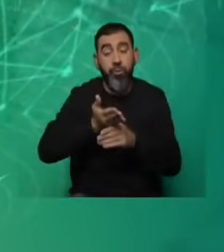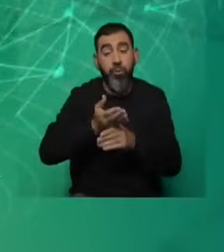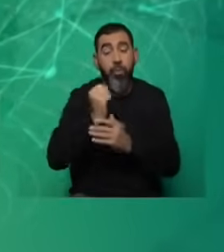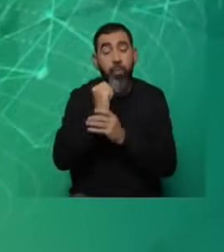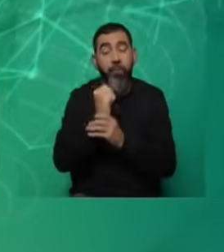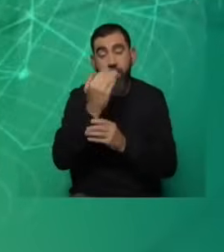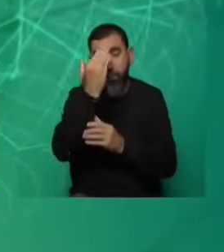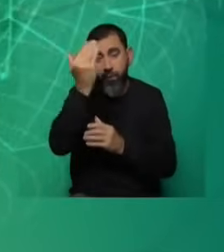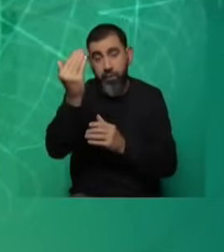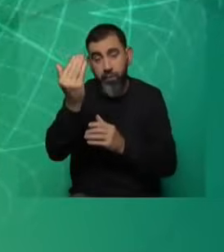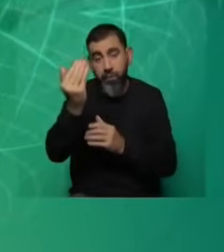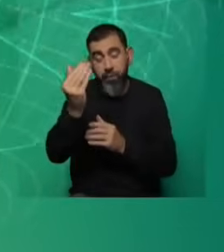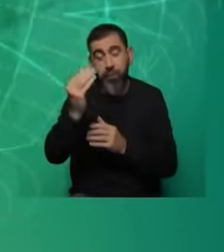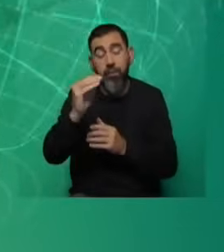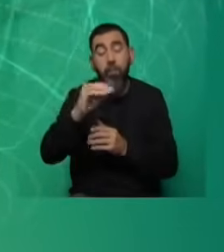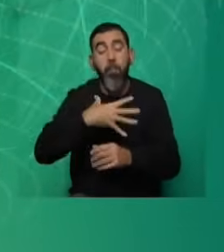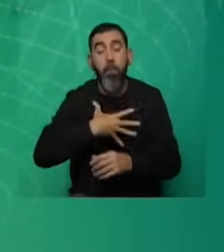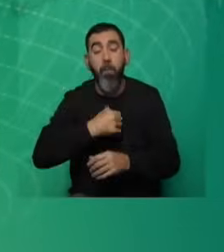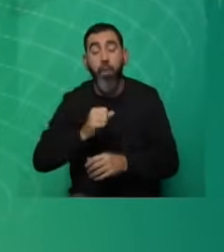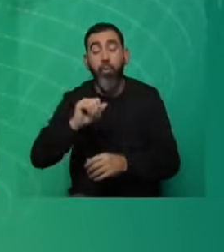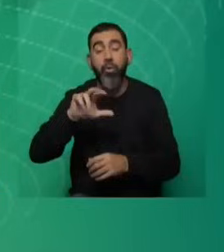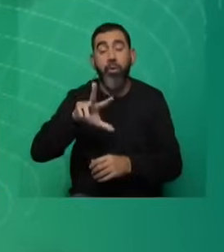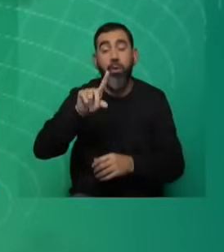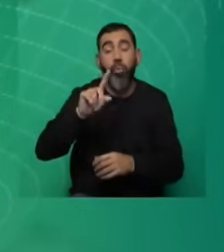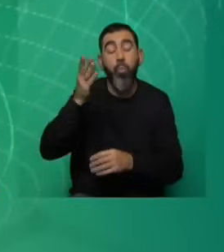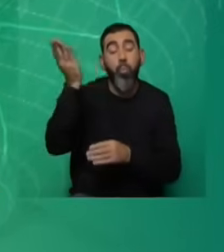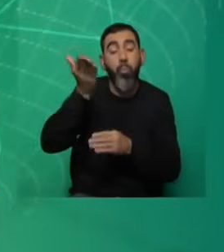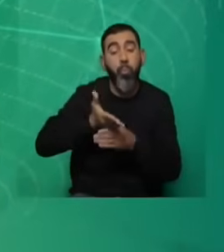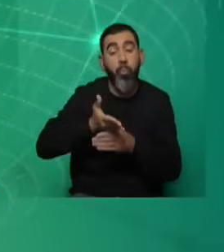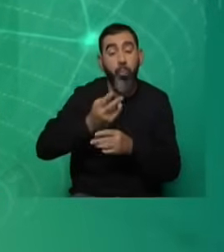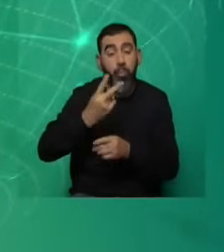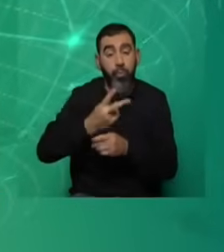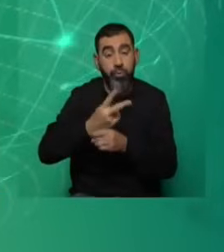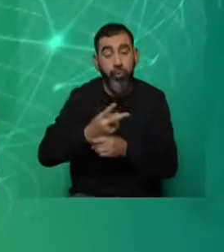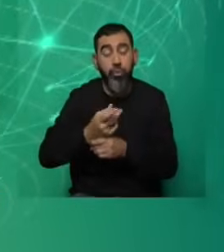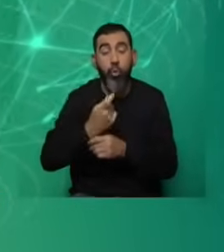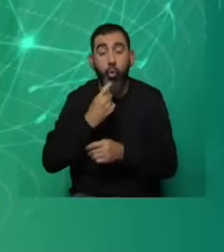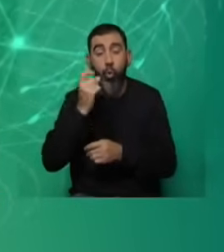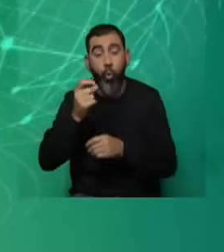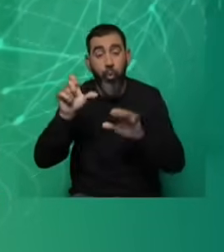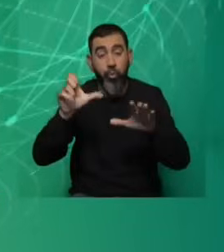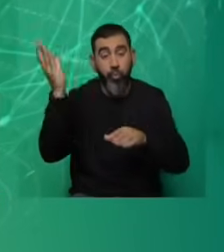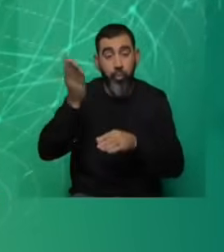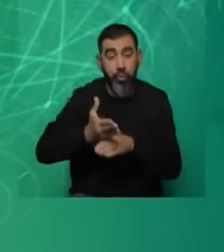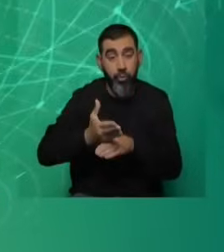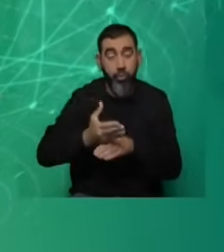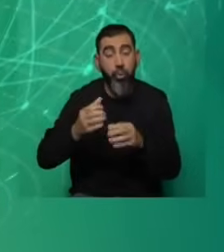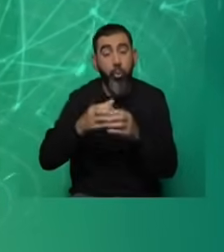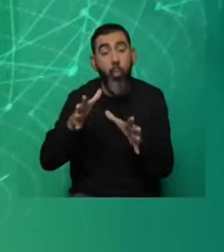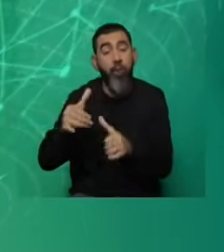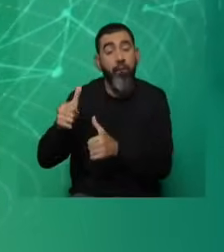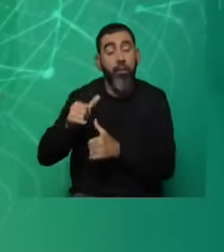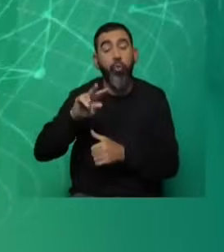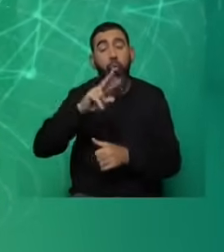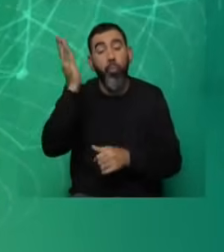votaría al frente amplio en tanto el Partido Nacional se ubica segundo con 31 por seguido por el partido Colorado con 6% y Cabildo